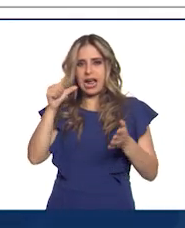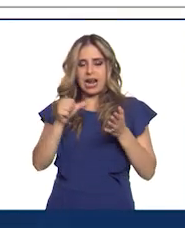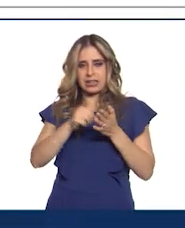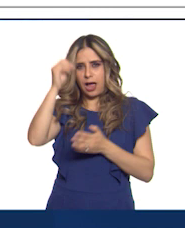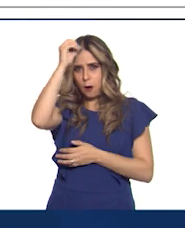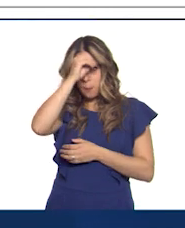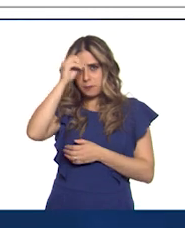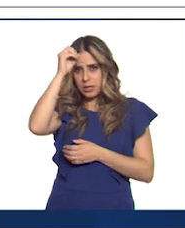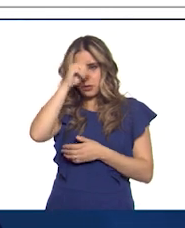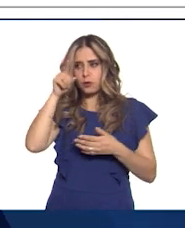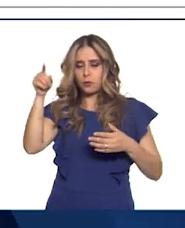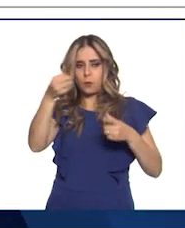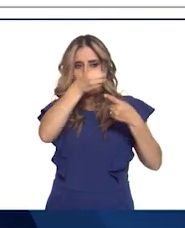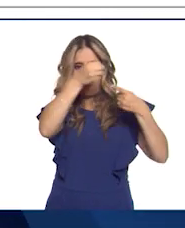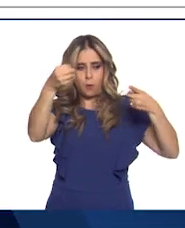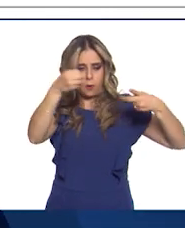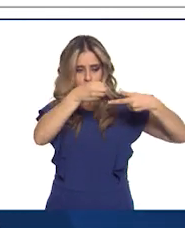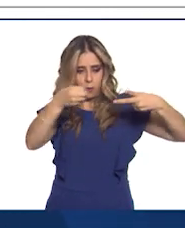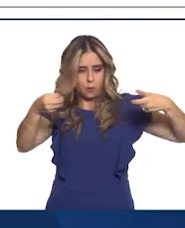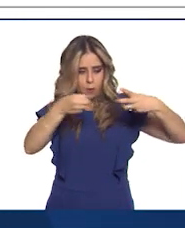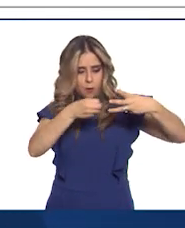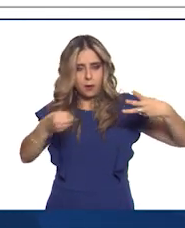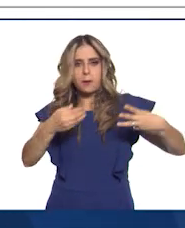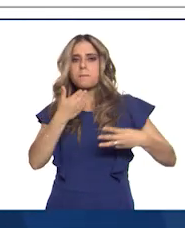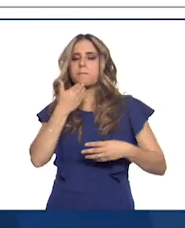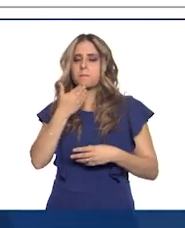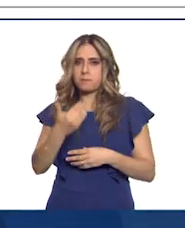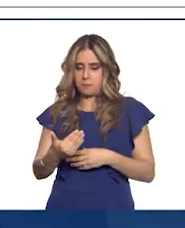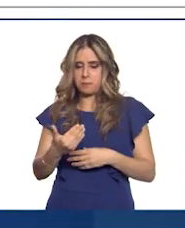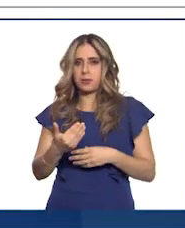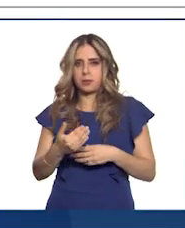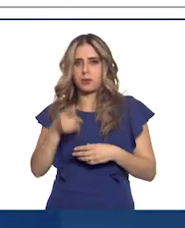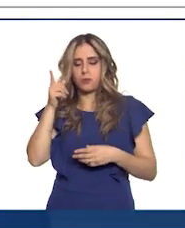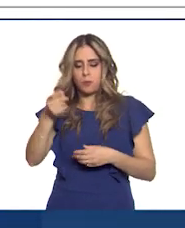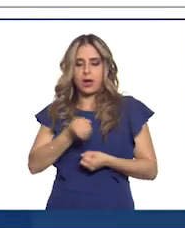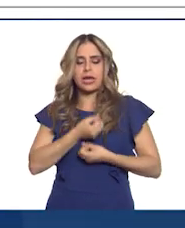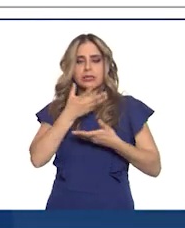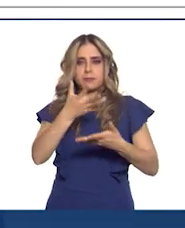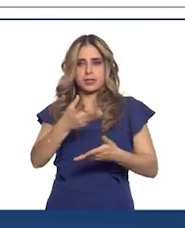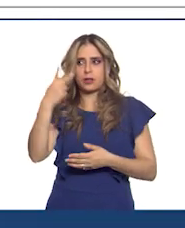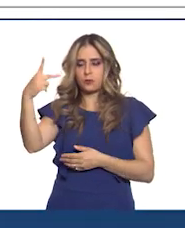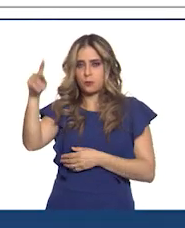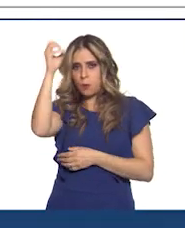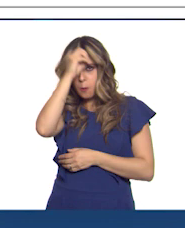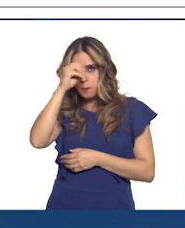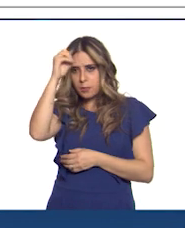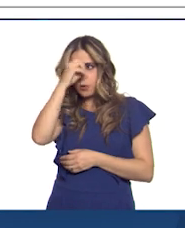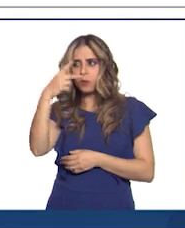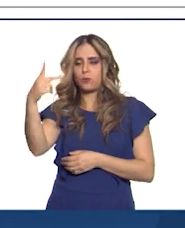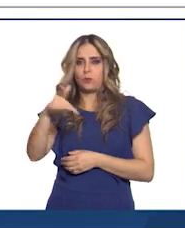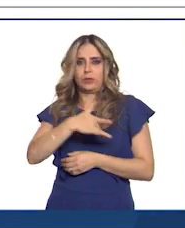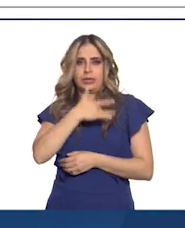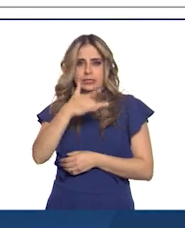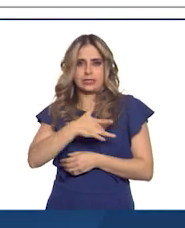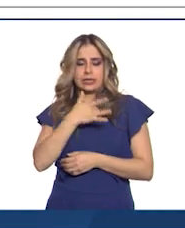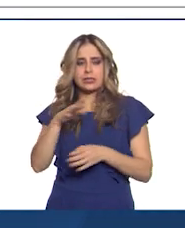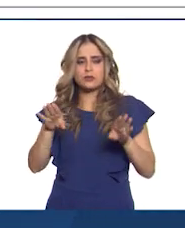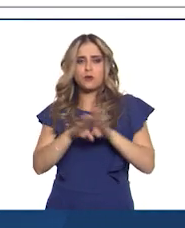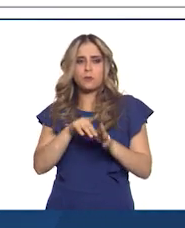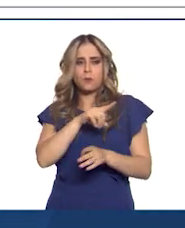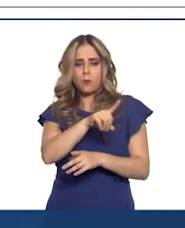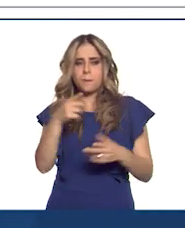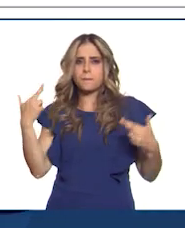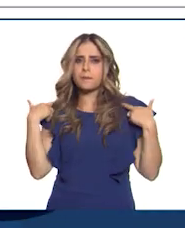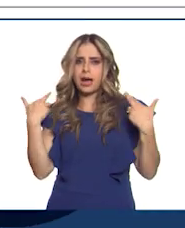a una nota de la publicación y a partir de ella expresas lo que piensas y sientes sobre el trabajo de los docentes